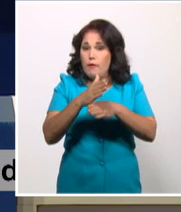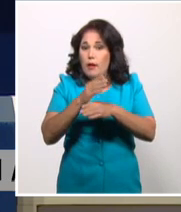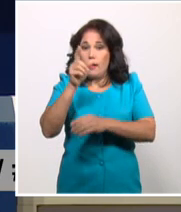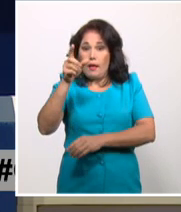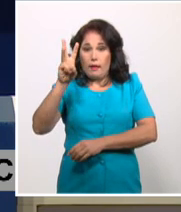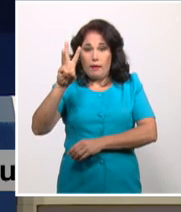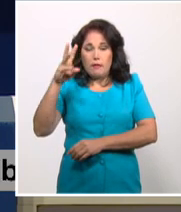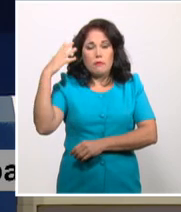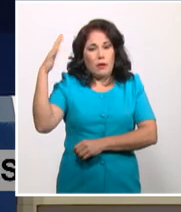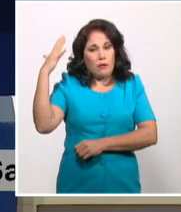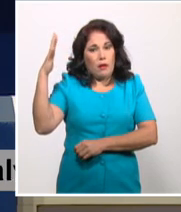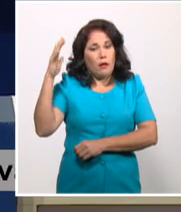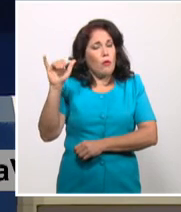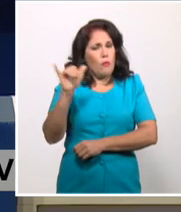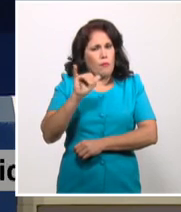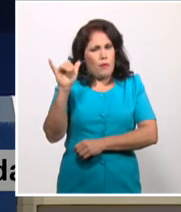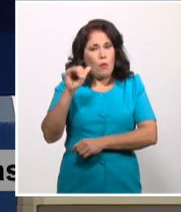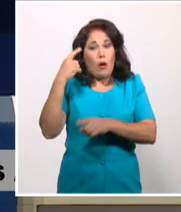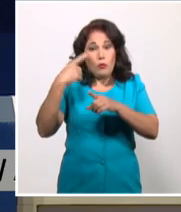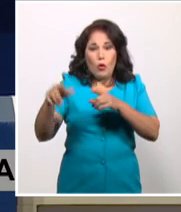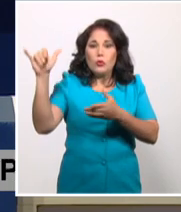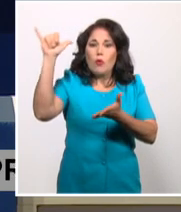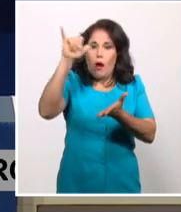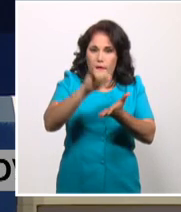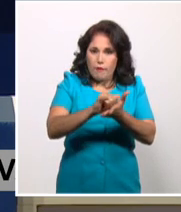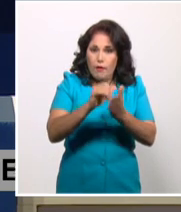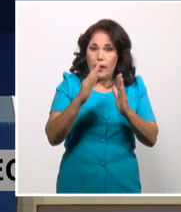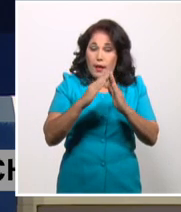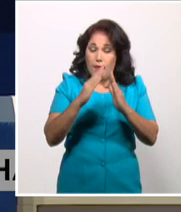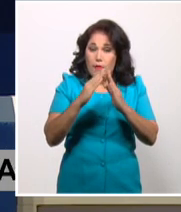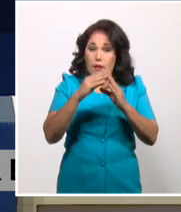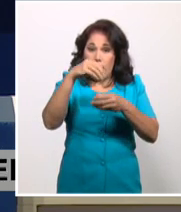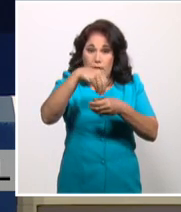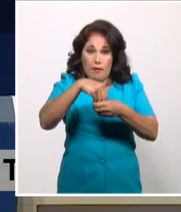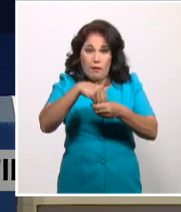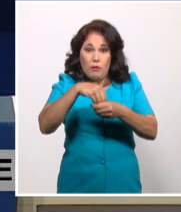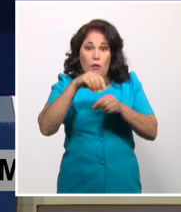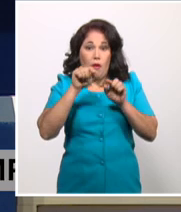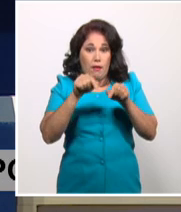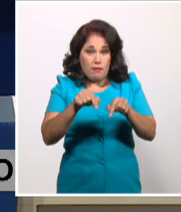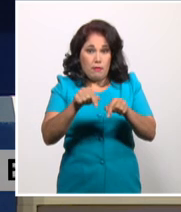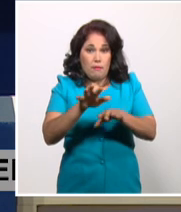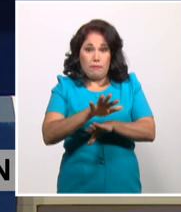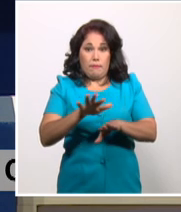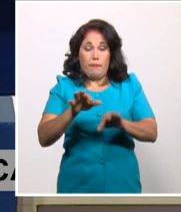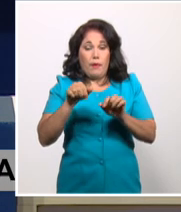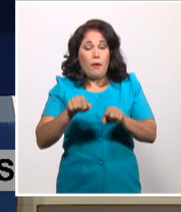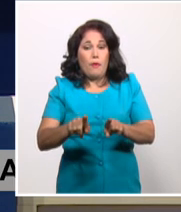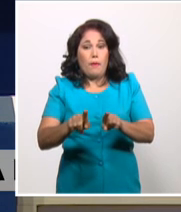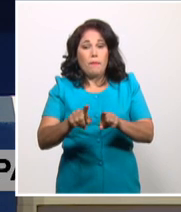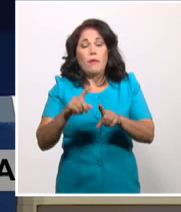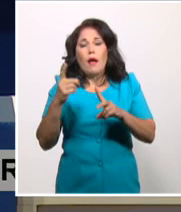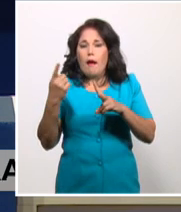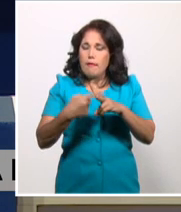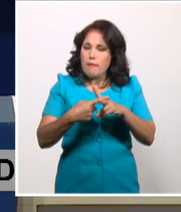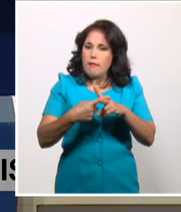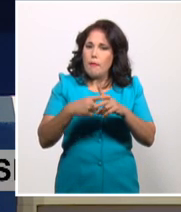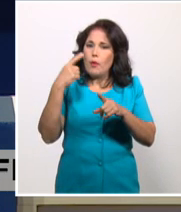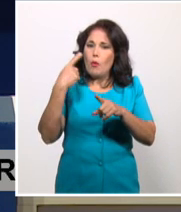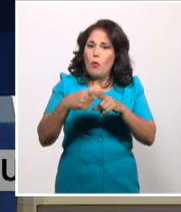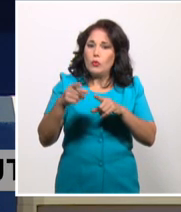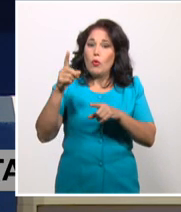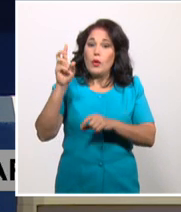extranjeros, tripulantes también que residen, que se encuentran en nuestro país, y hubo 3